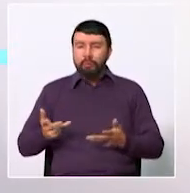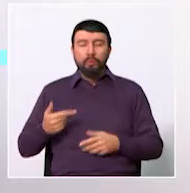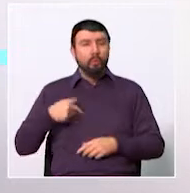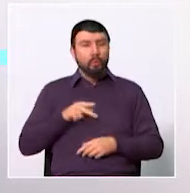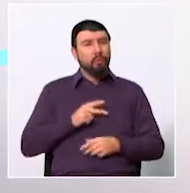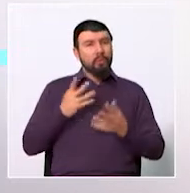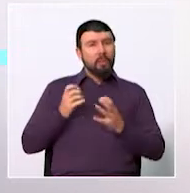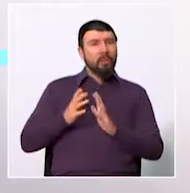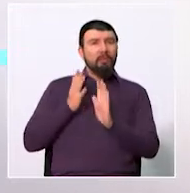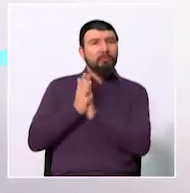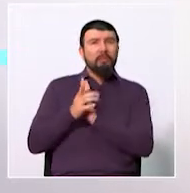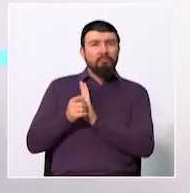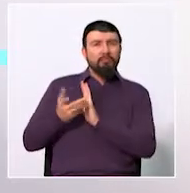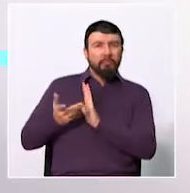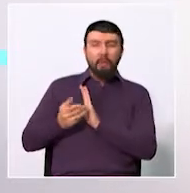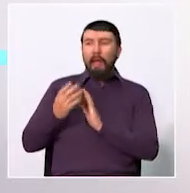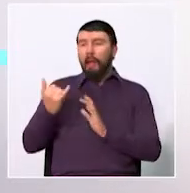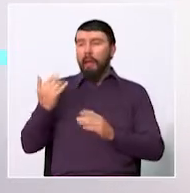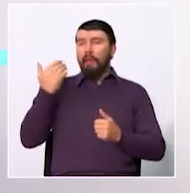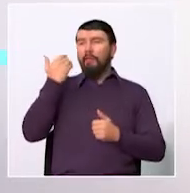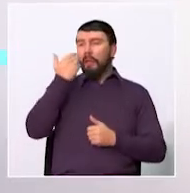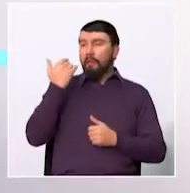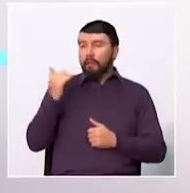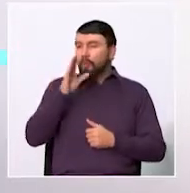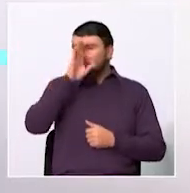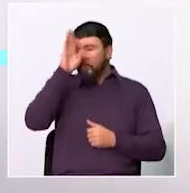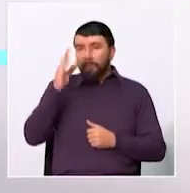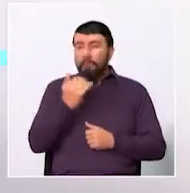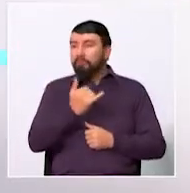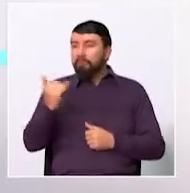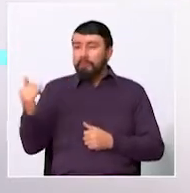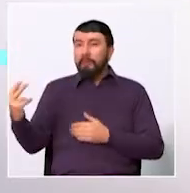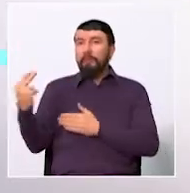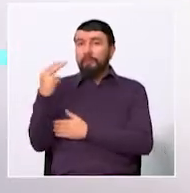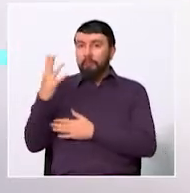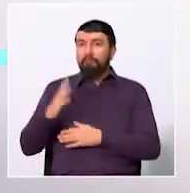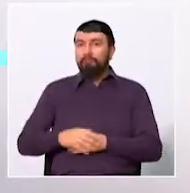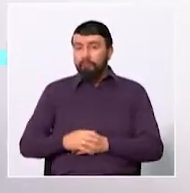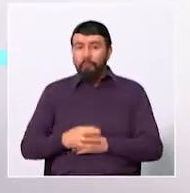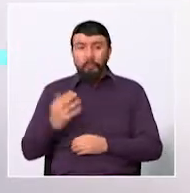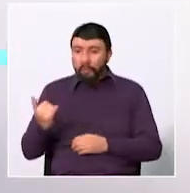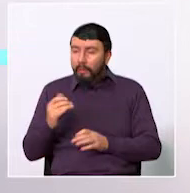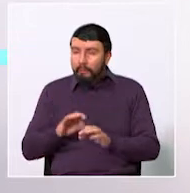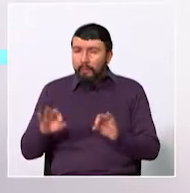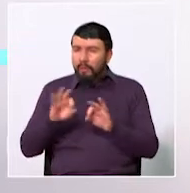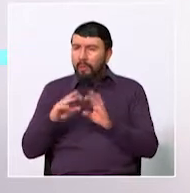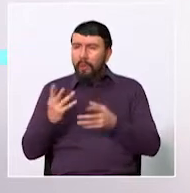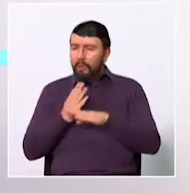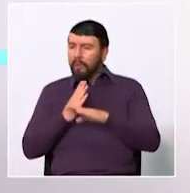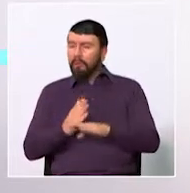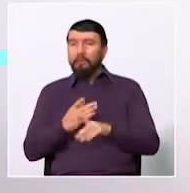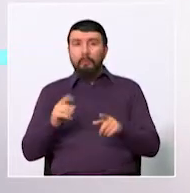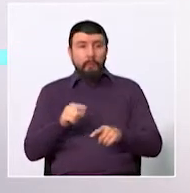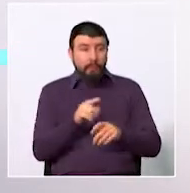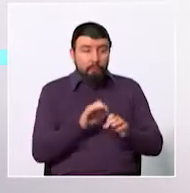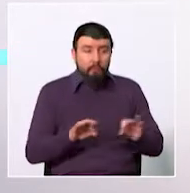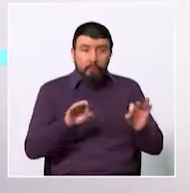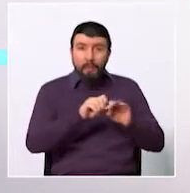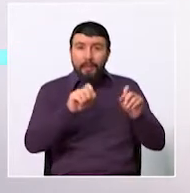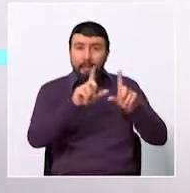contar esas enfermedades frecuentes que estamos viendo cómo evitarlas la importancia de los exámenes de laboratorio la